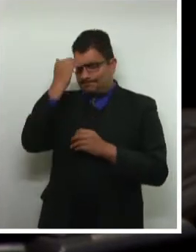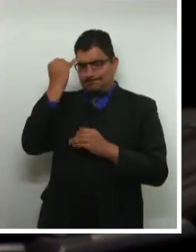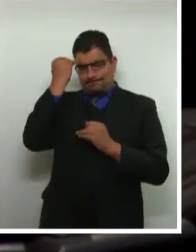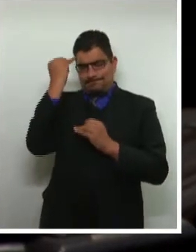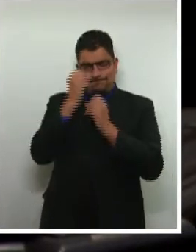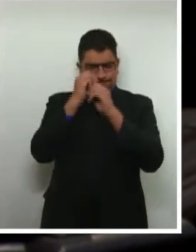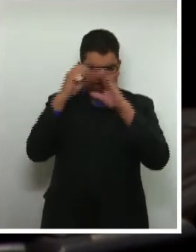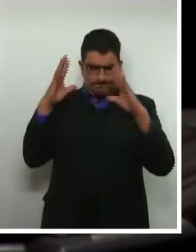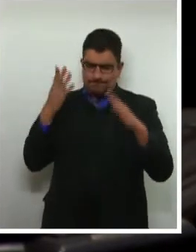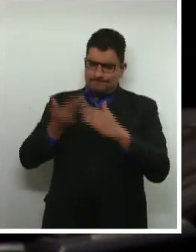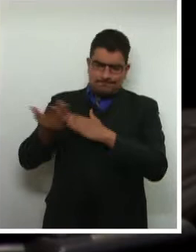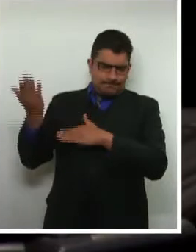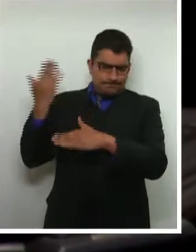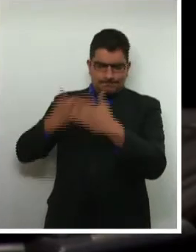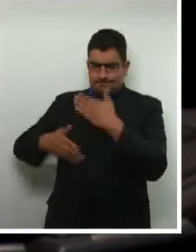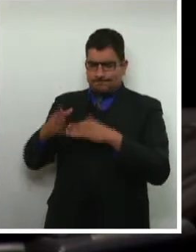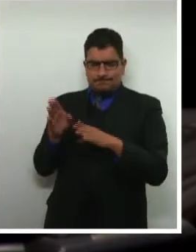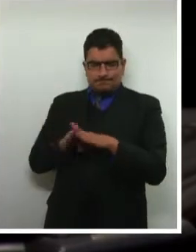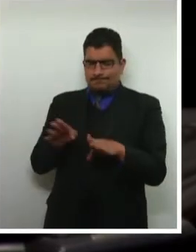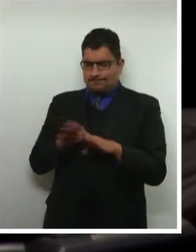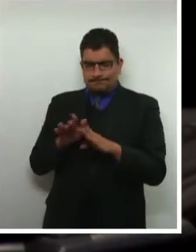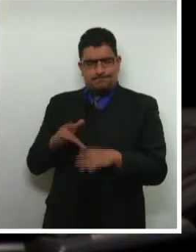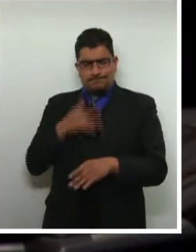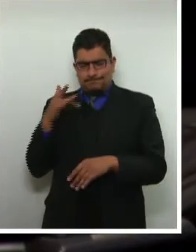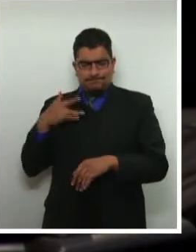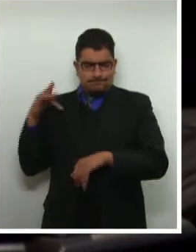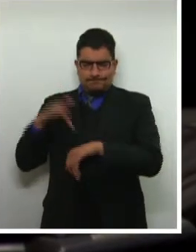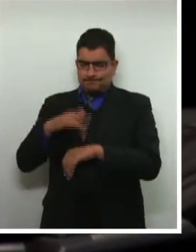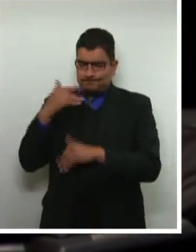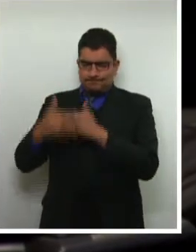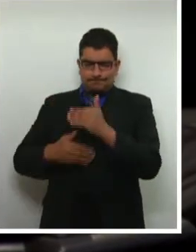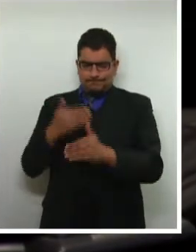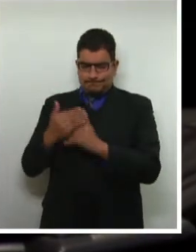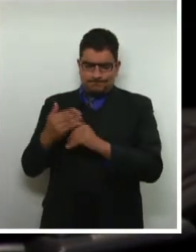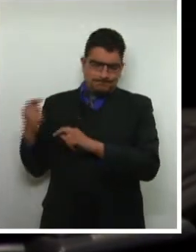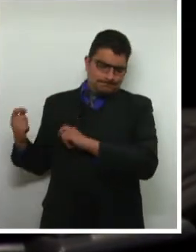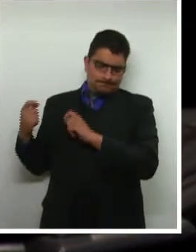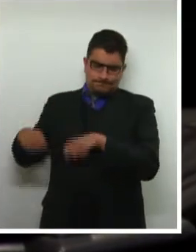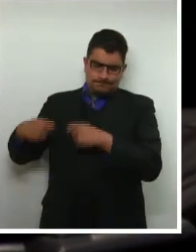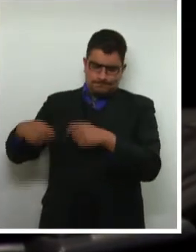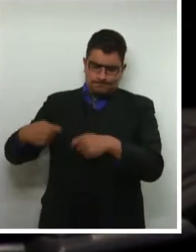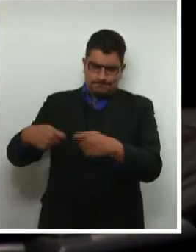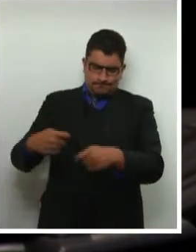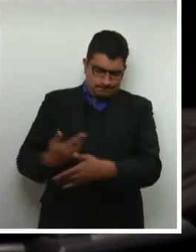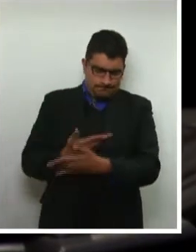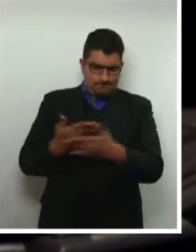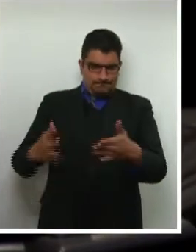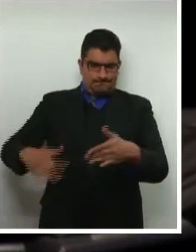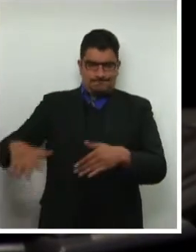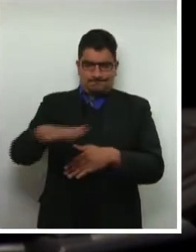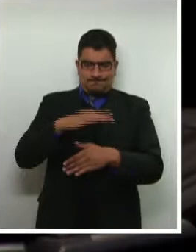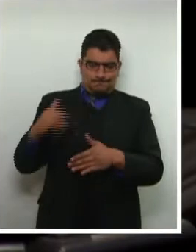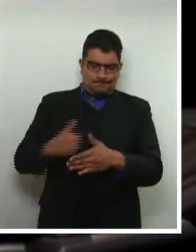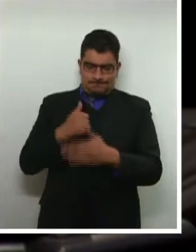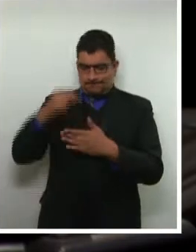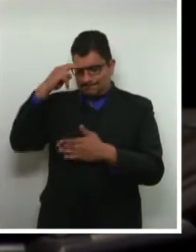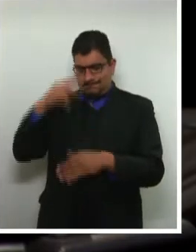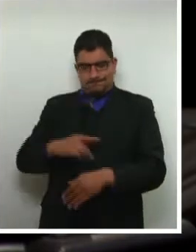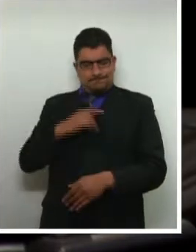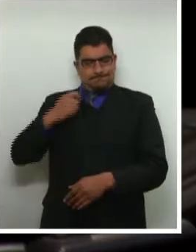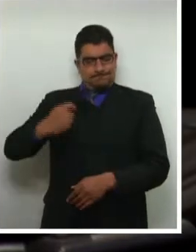imaginar todo lo acontecido, siendo esta la herencia de nuestra